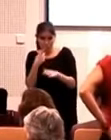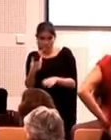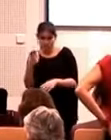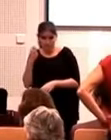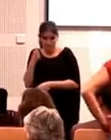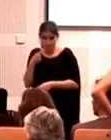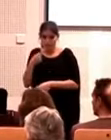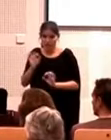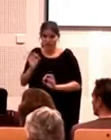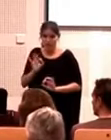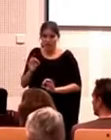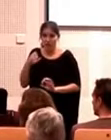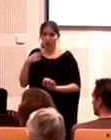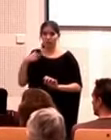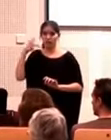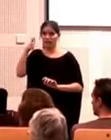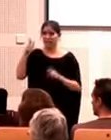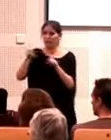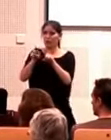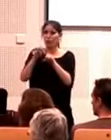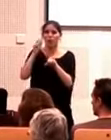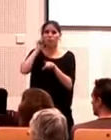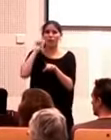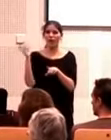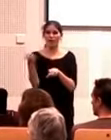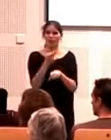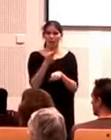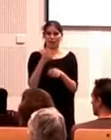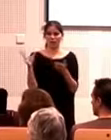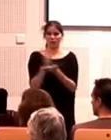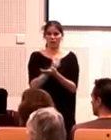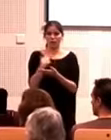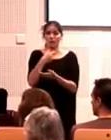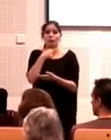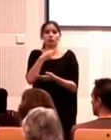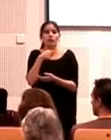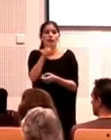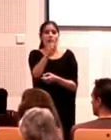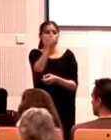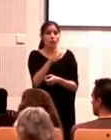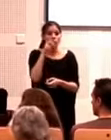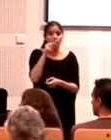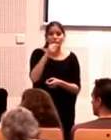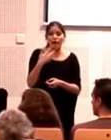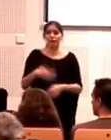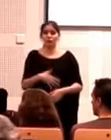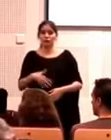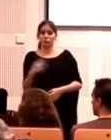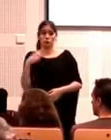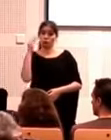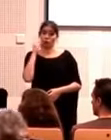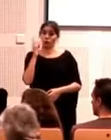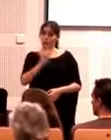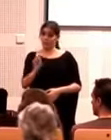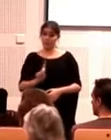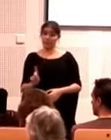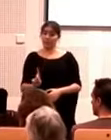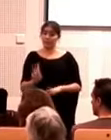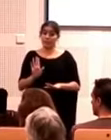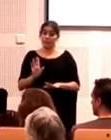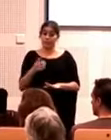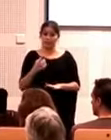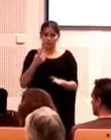diese cuenta que tenía derecho, como todas las mujeres, a que me gustara un hombre, a disfrutar. Pero bueno, yo no era tonta. Y llegó un momento en